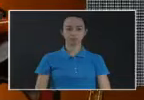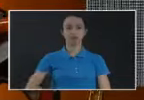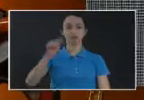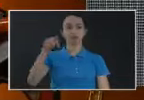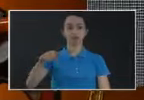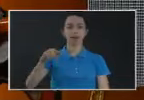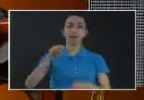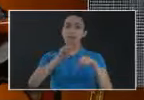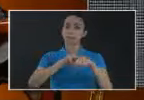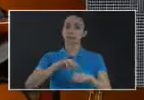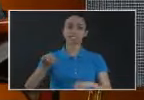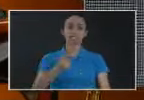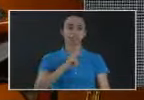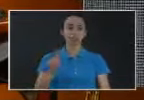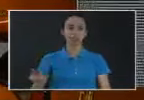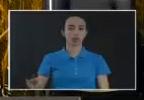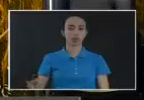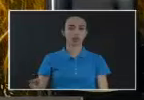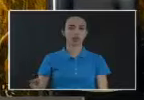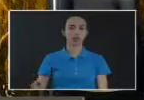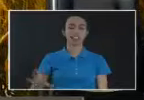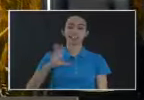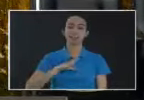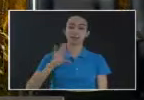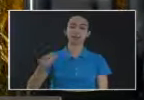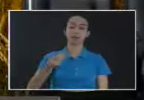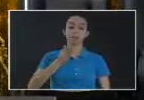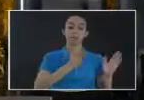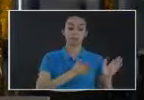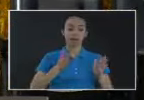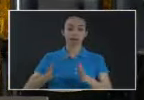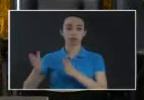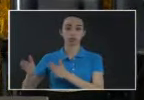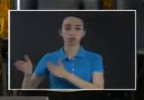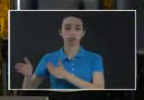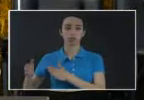Hoy más que nunca tenemos que prepararnos, pueblo de Dios.